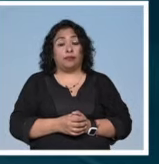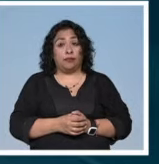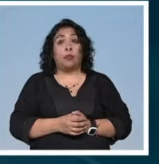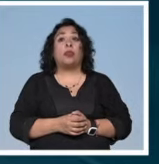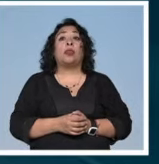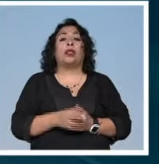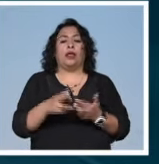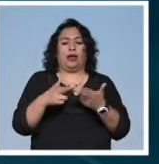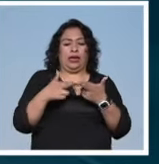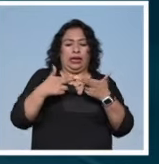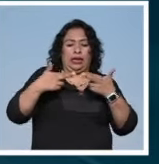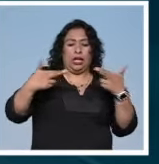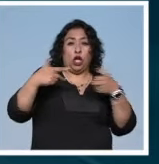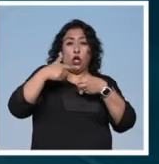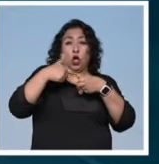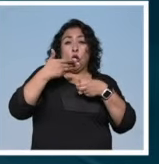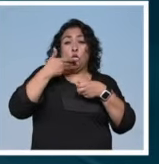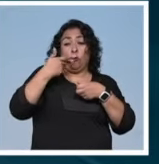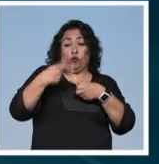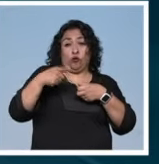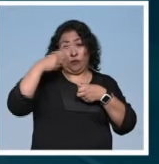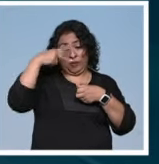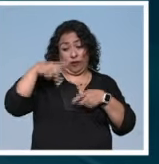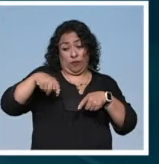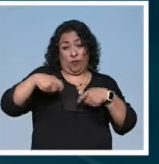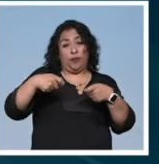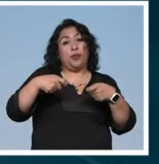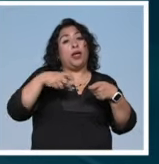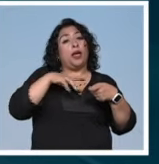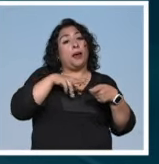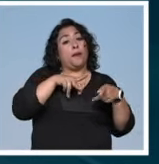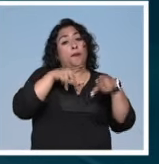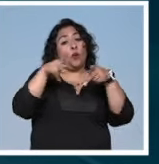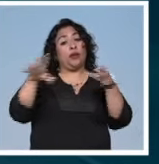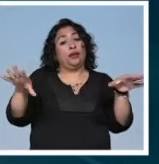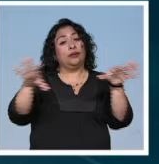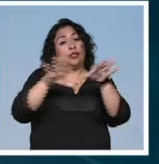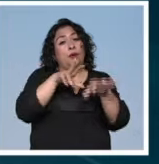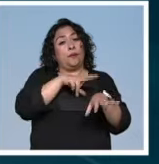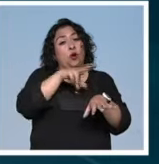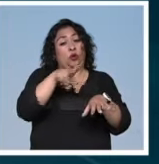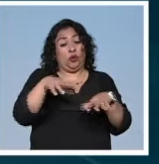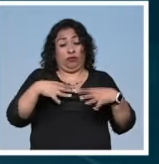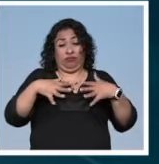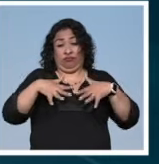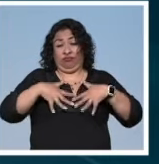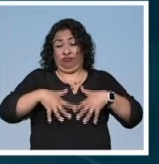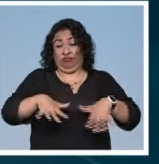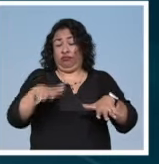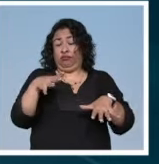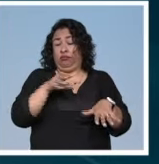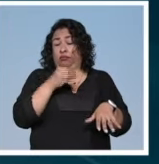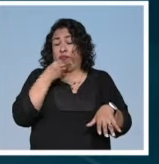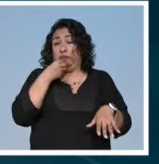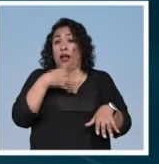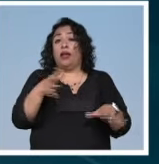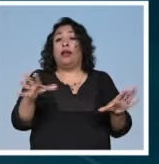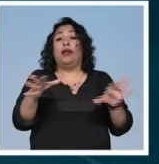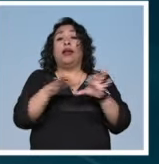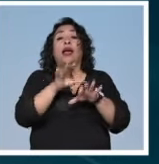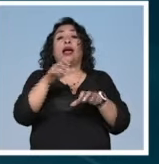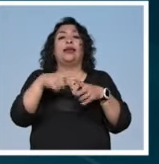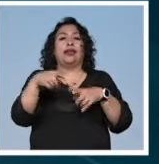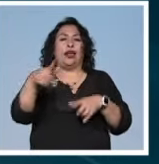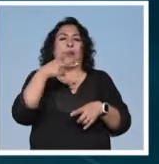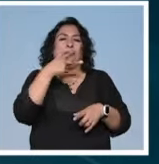Entre hilos y colores de tradición mexicana se tejen puentes con Portugal. Textiles extraordinarios conquistan a los lusitanos.